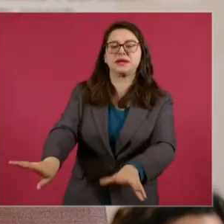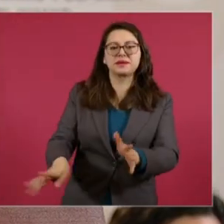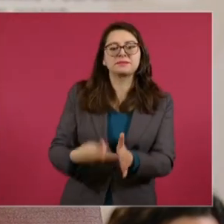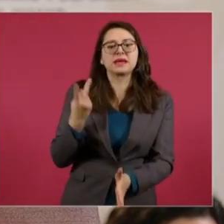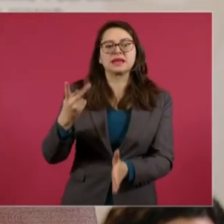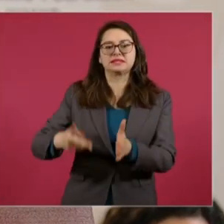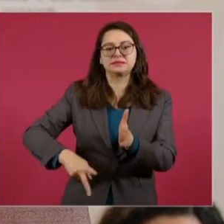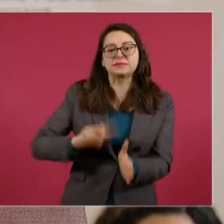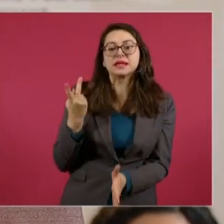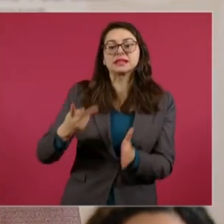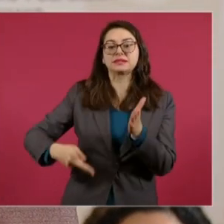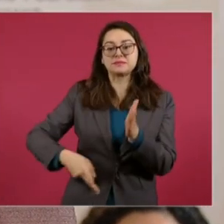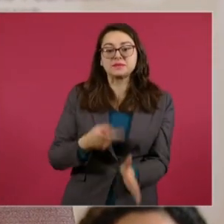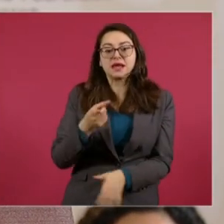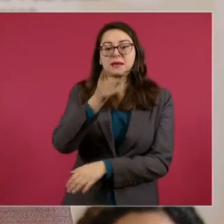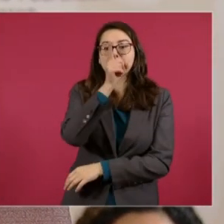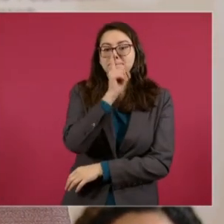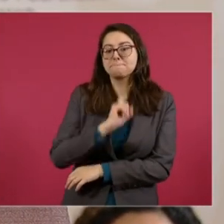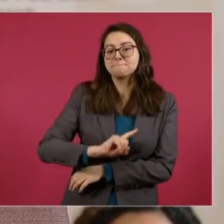constantemente,